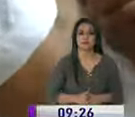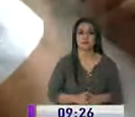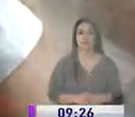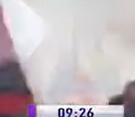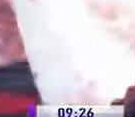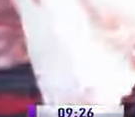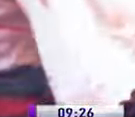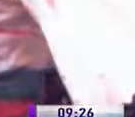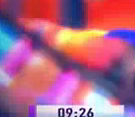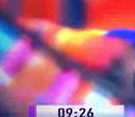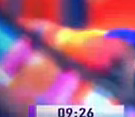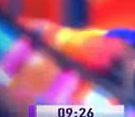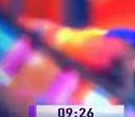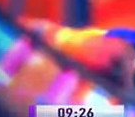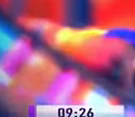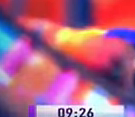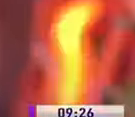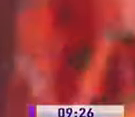Rojas.